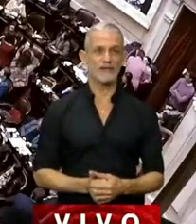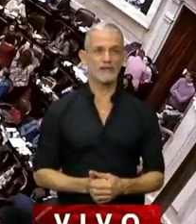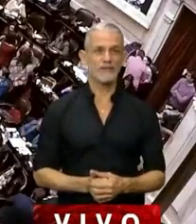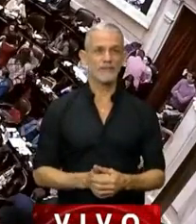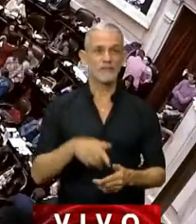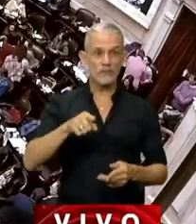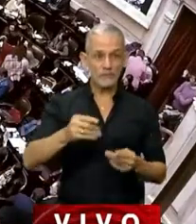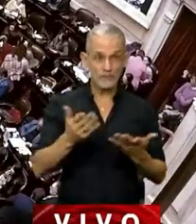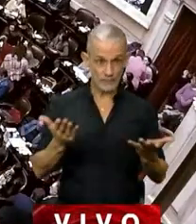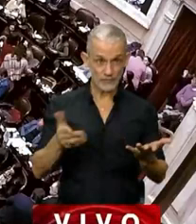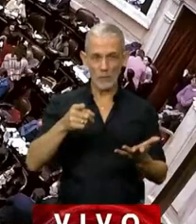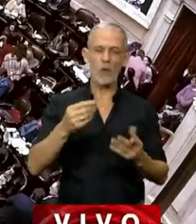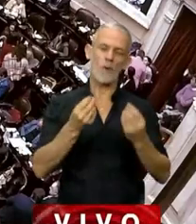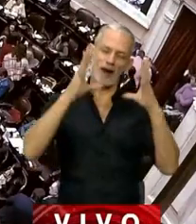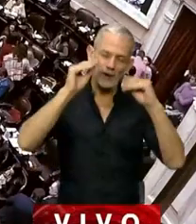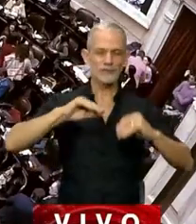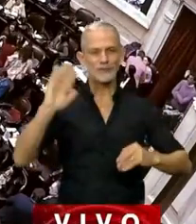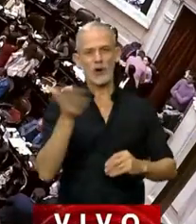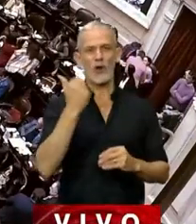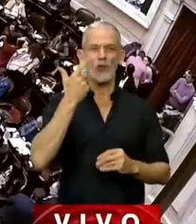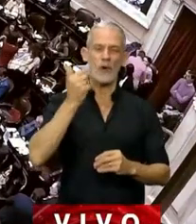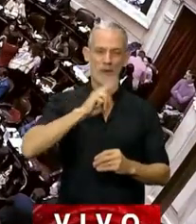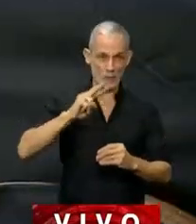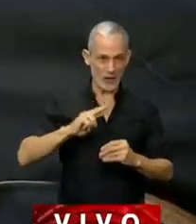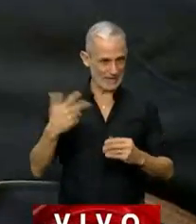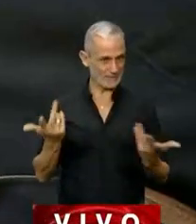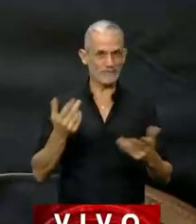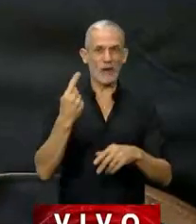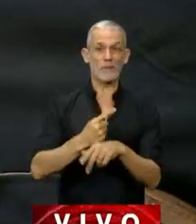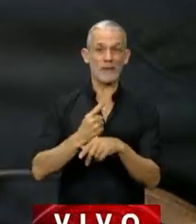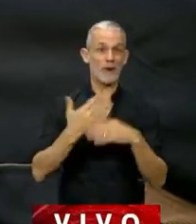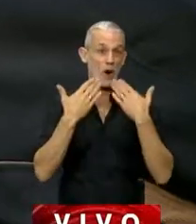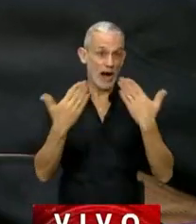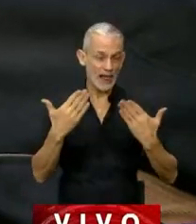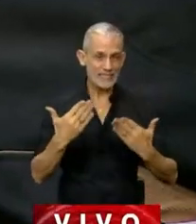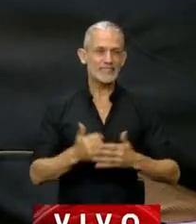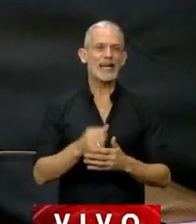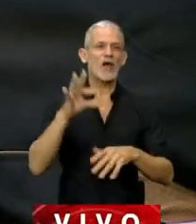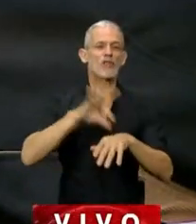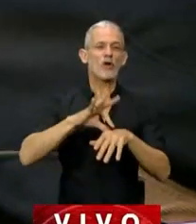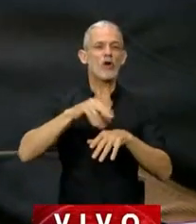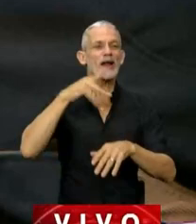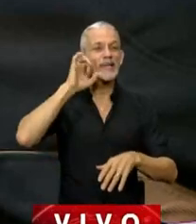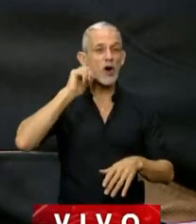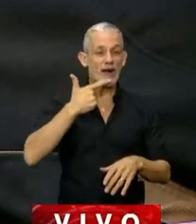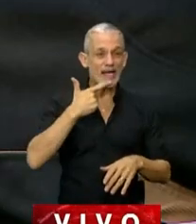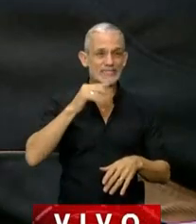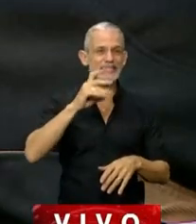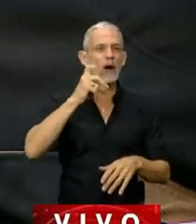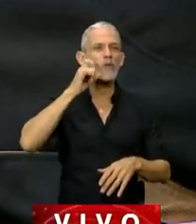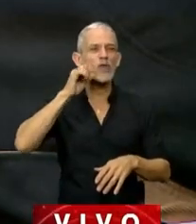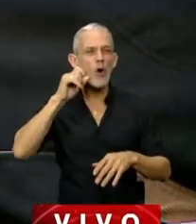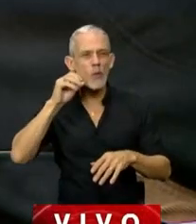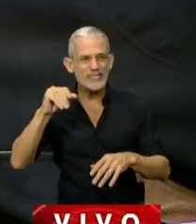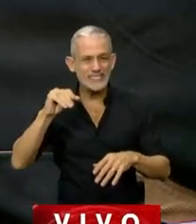Hola, buenas noches a todos, a todas. En principio quiero agradecer al doctor Nicolás Dawidowicz, que está